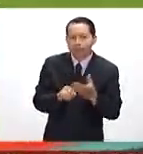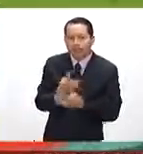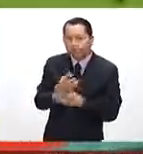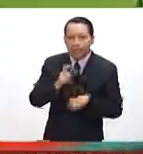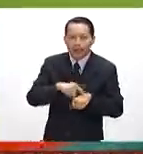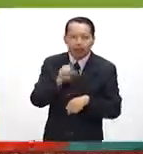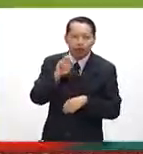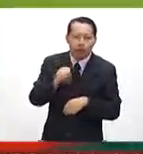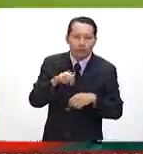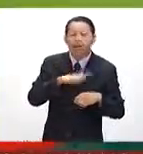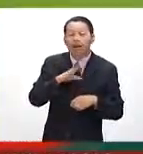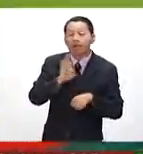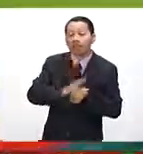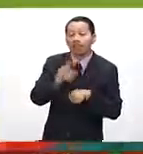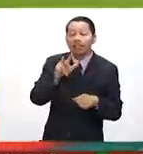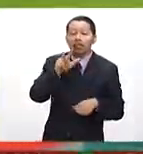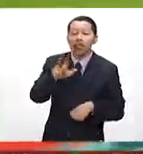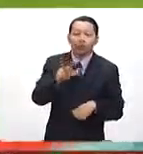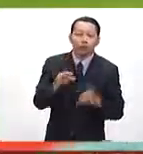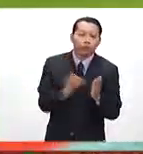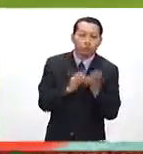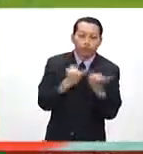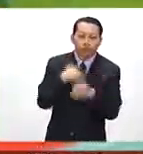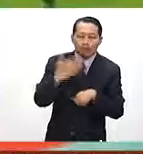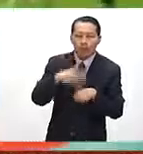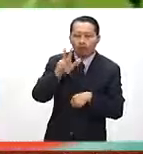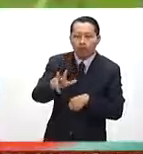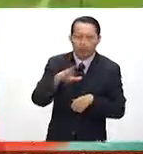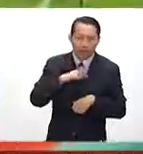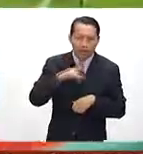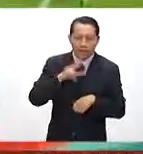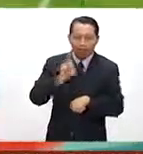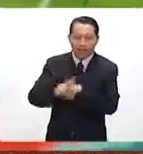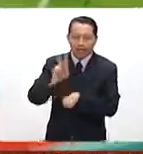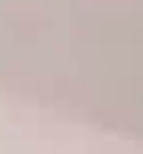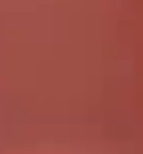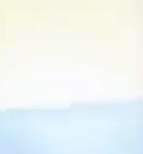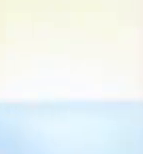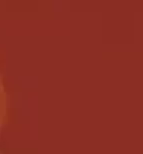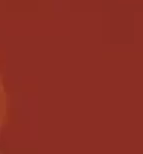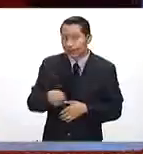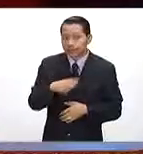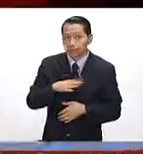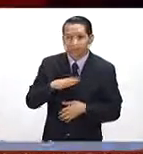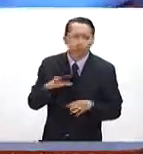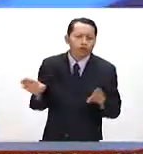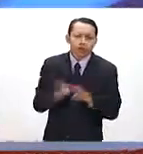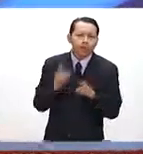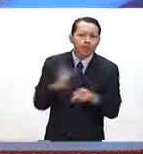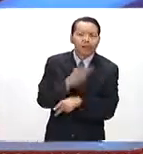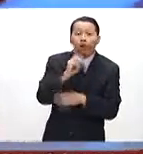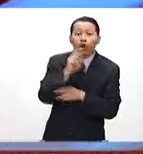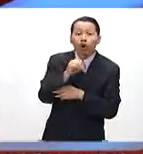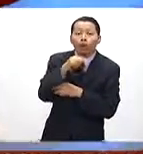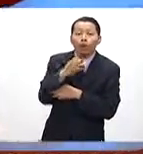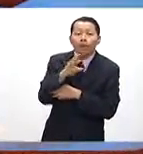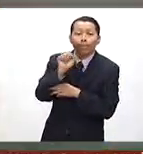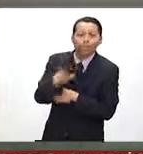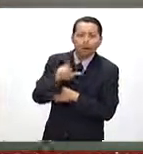Brasil llega a 18 unidades y su próximo duelo será el martes visitando a Venezuela. Resto de los resultados, cómo quedó la Conmebol en estos